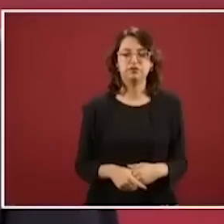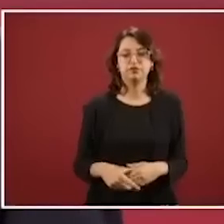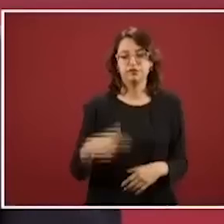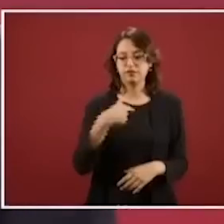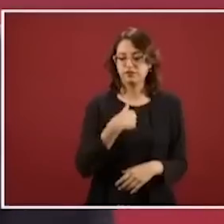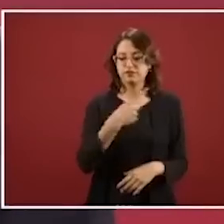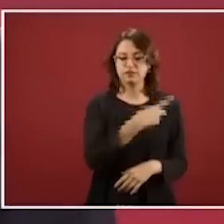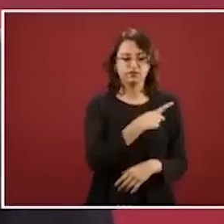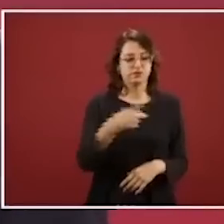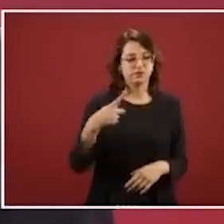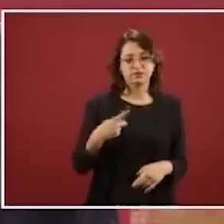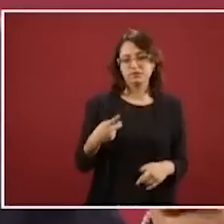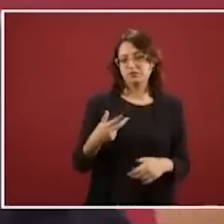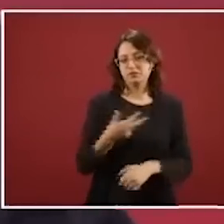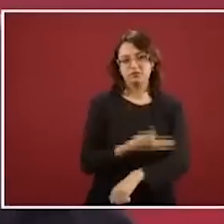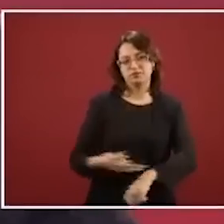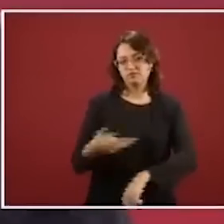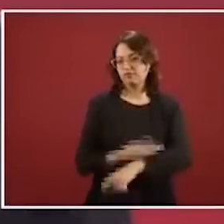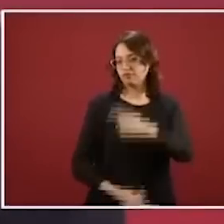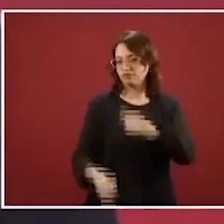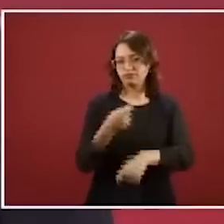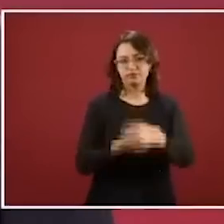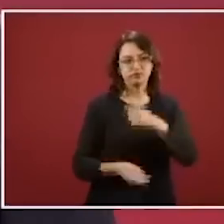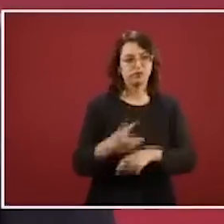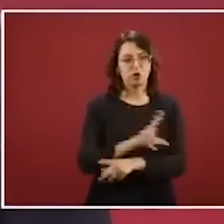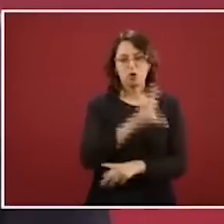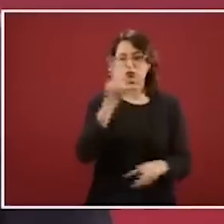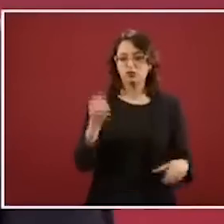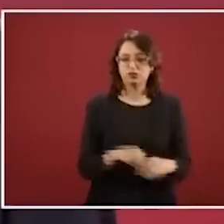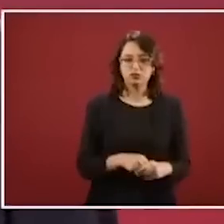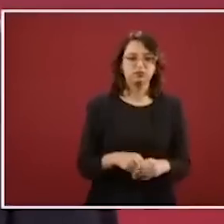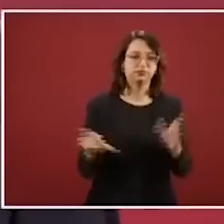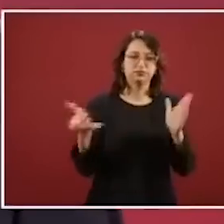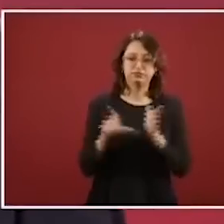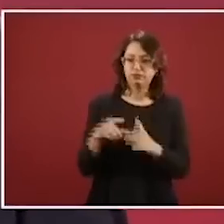identificarme y entregar mi boleto y